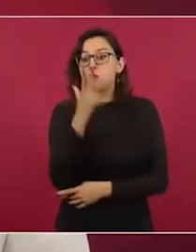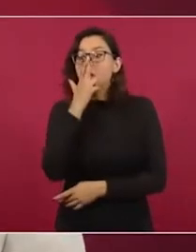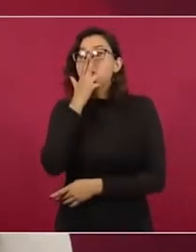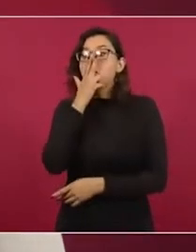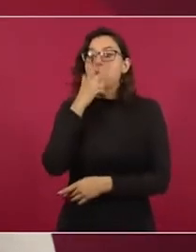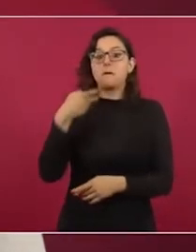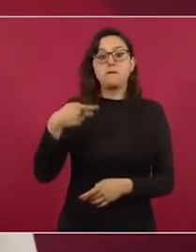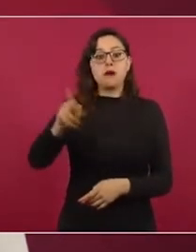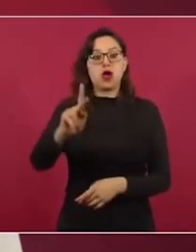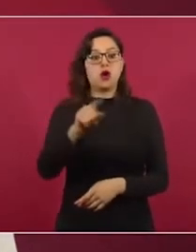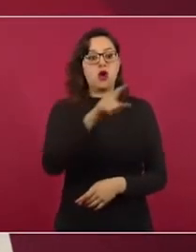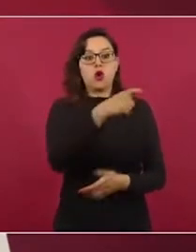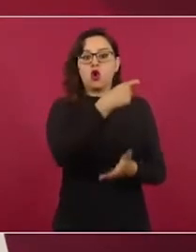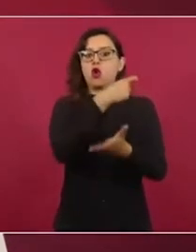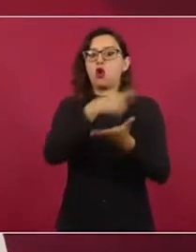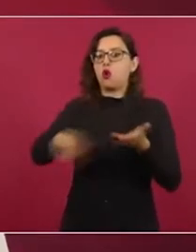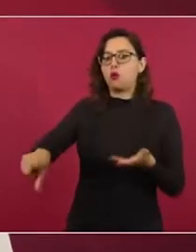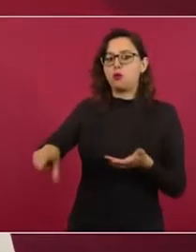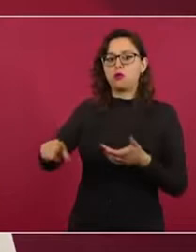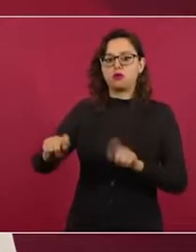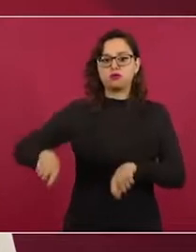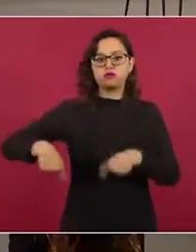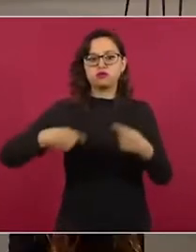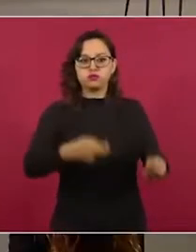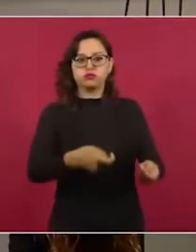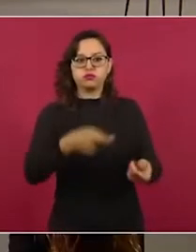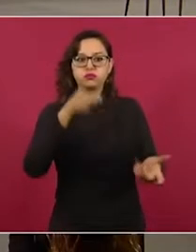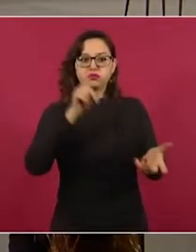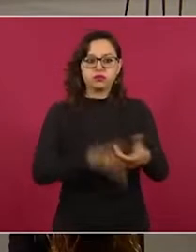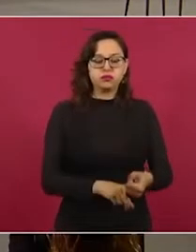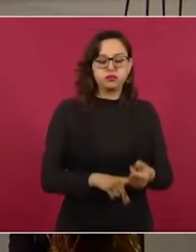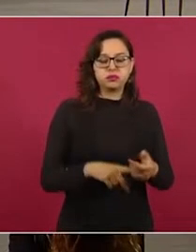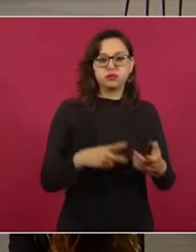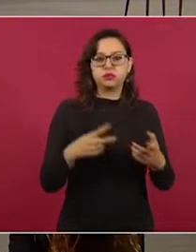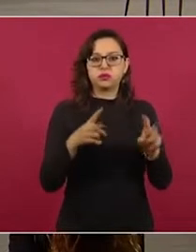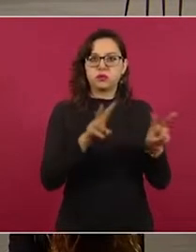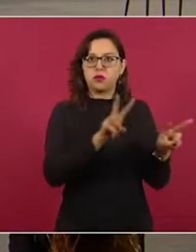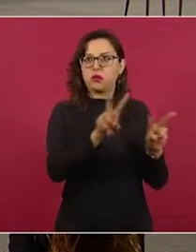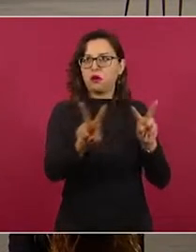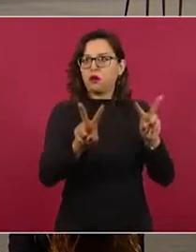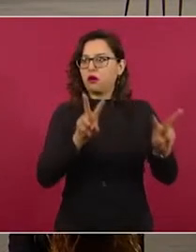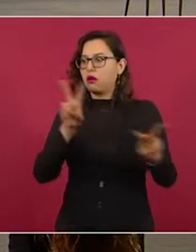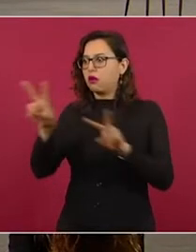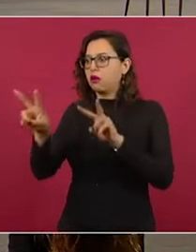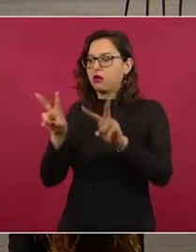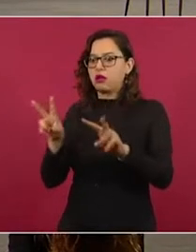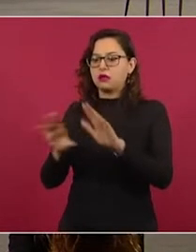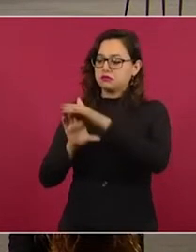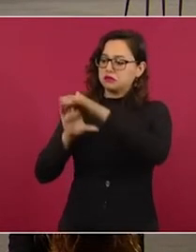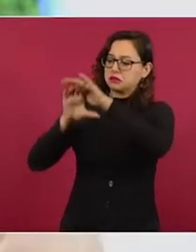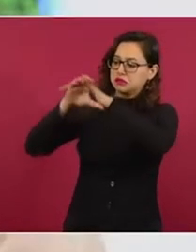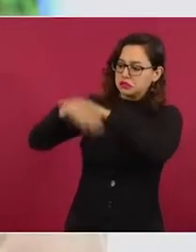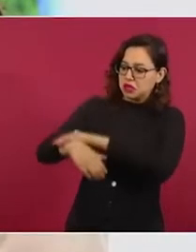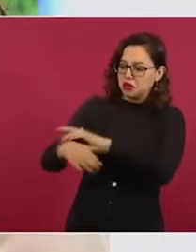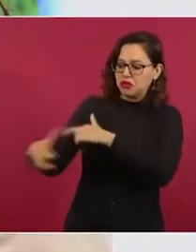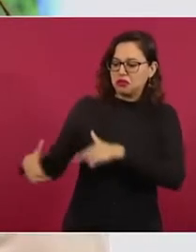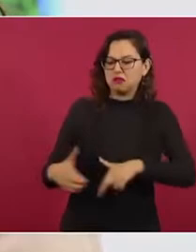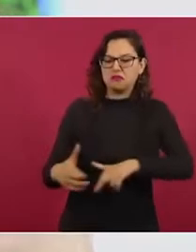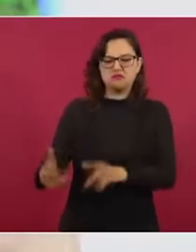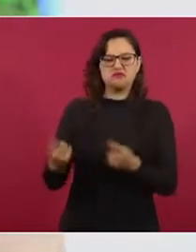Xcaret, que cuenta con icónicos escenarios, todo a costa de los cenotes y del